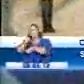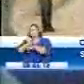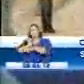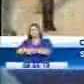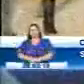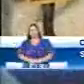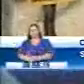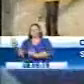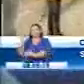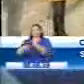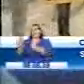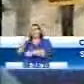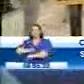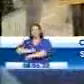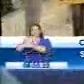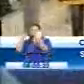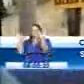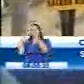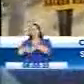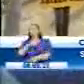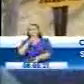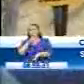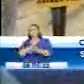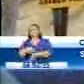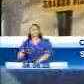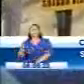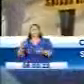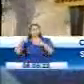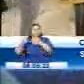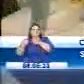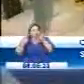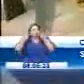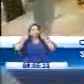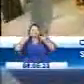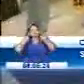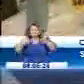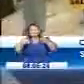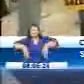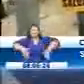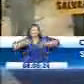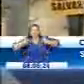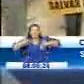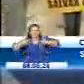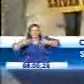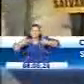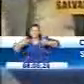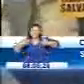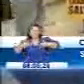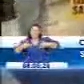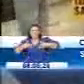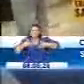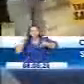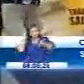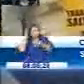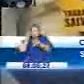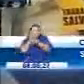que pesa que bueno sí la competencia del control de tráfico vehicular en Guayaquil perímetro urbano continuará bueno se